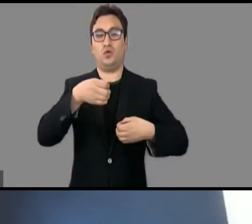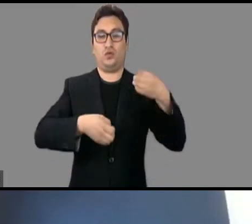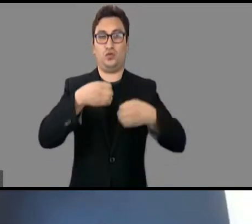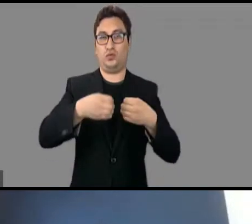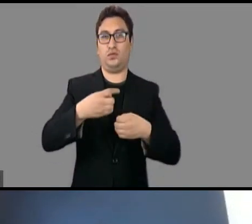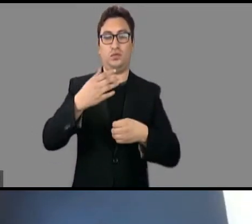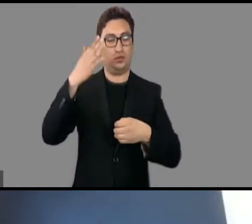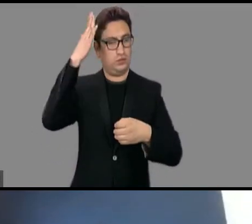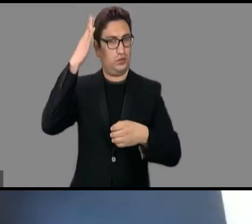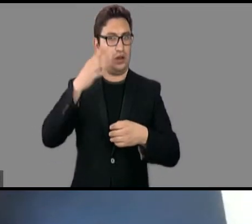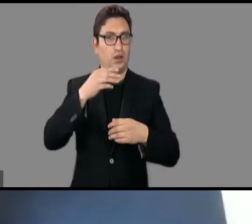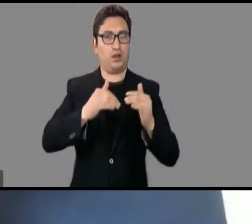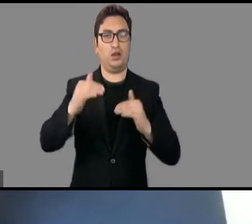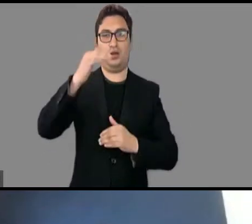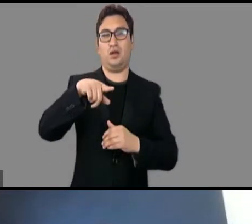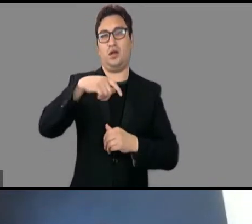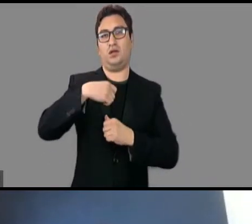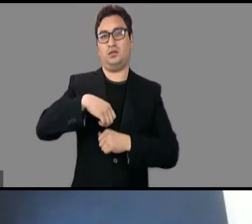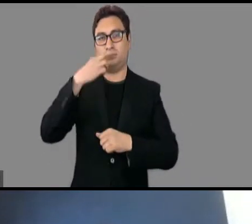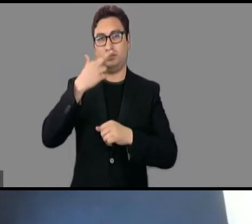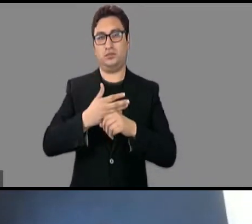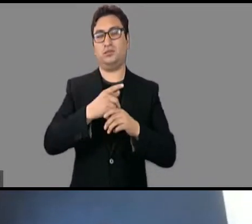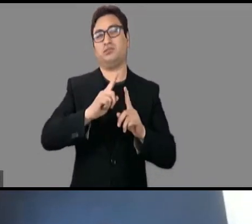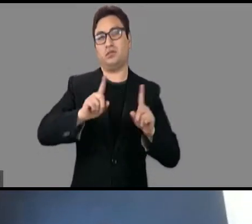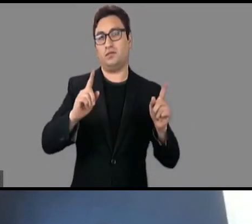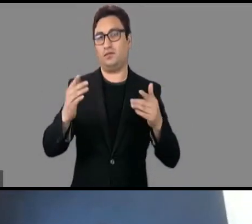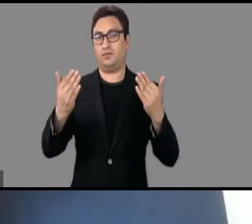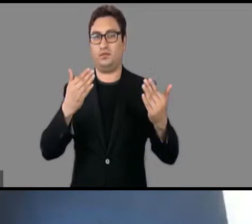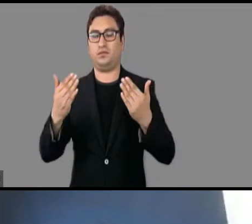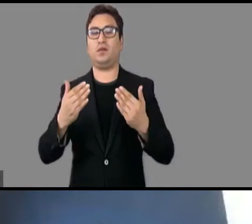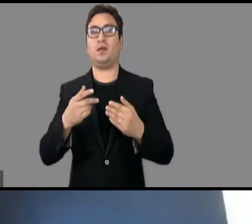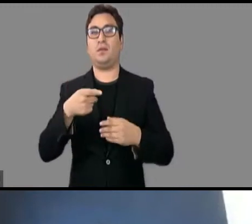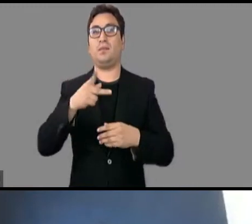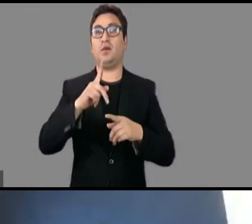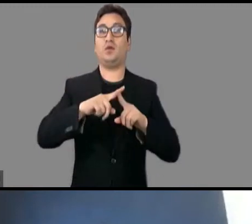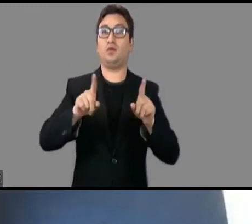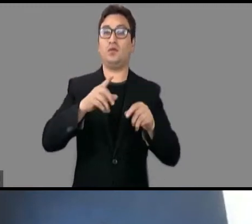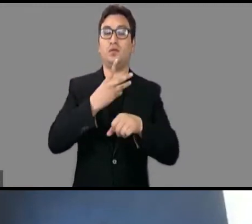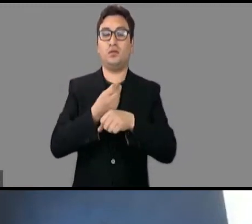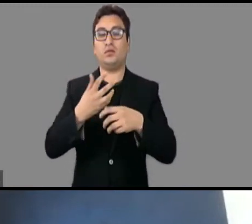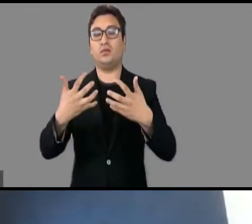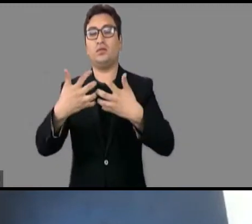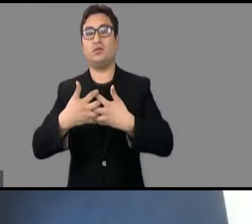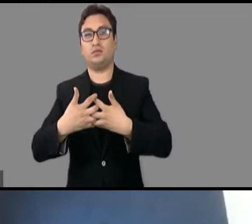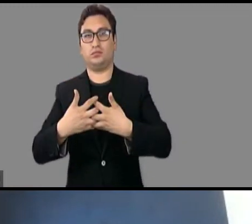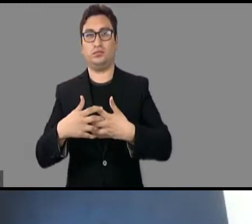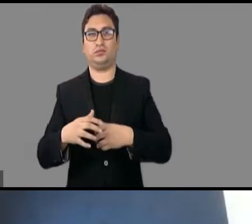ajuste, pero la necesidad del ajuste, eso es forzoso. ¿Sí me explico?